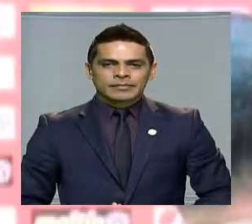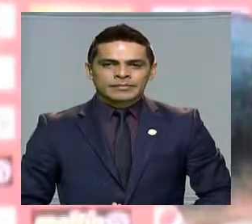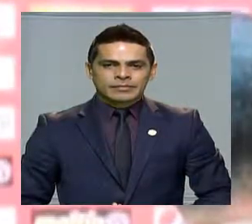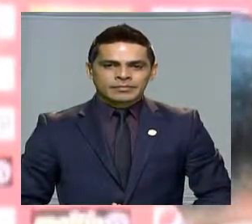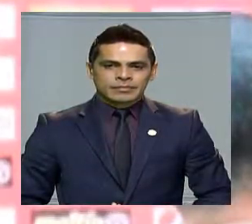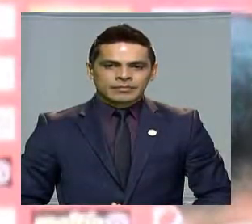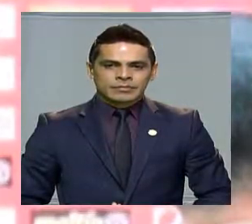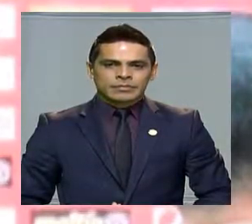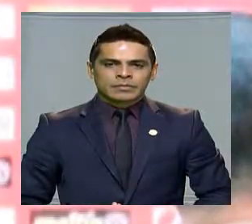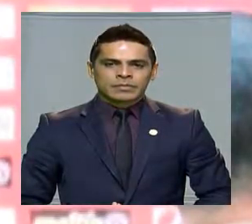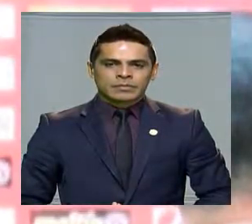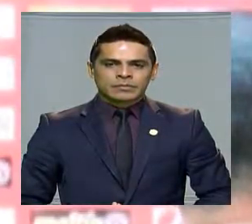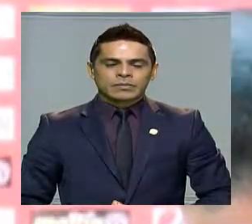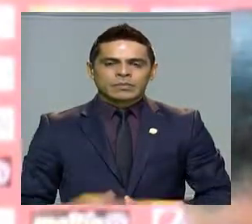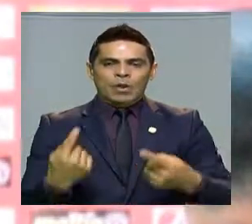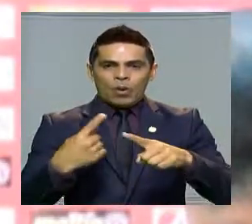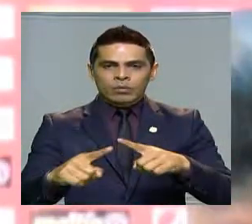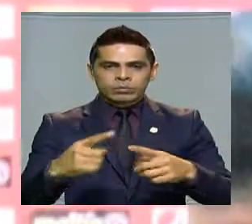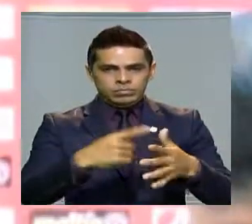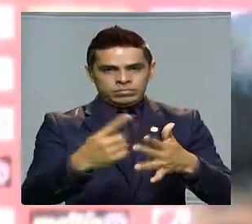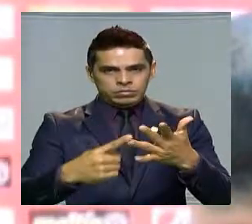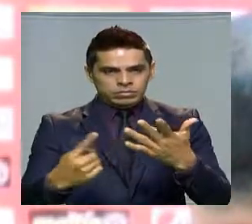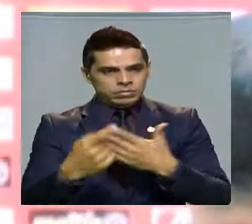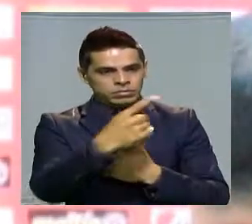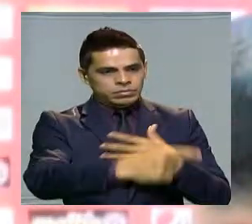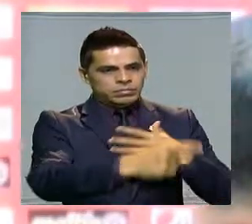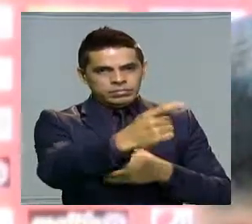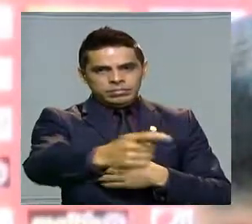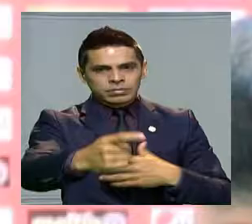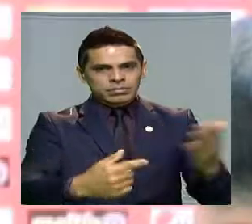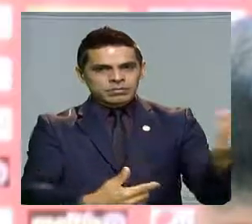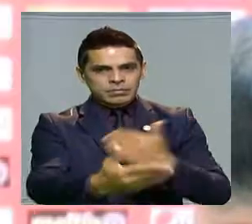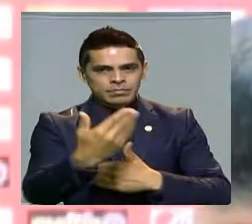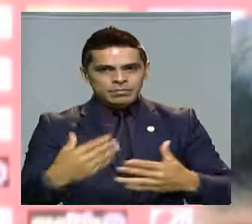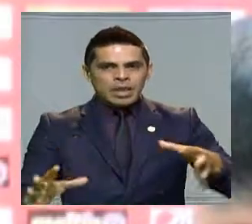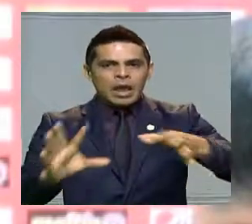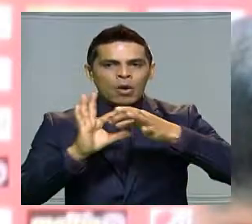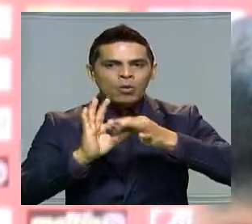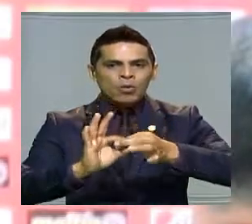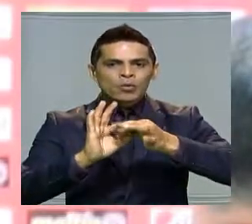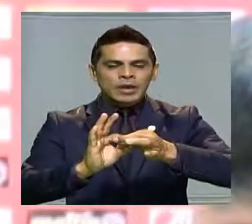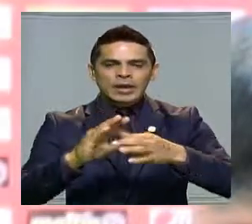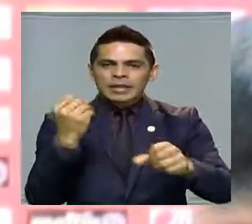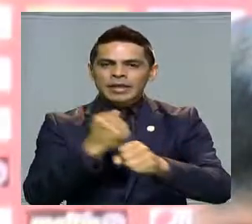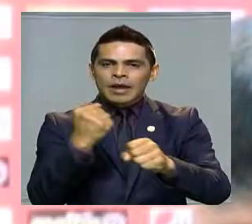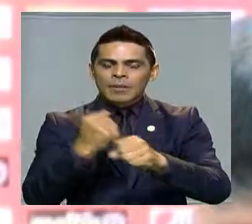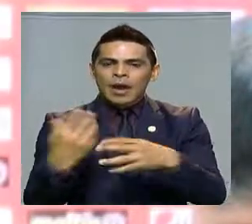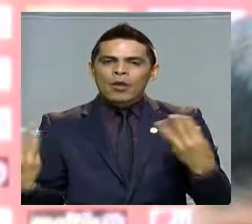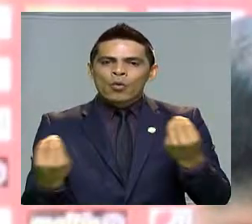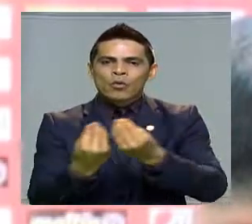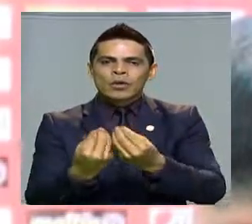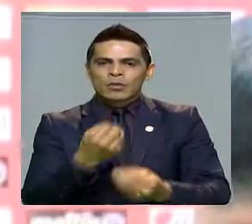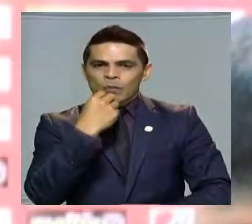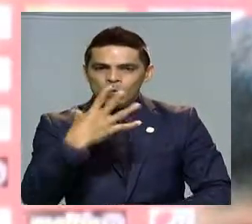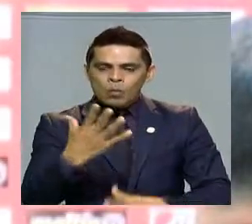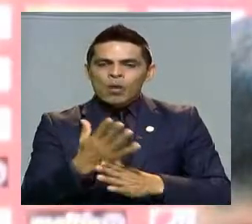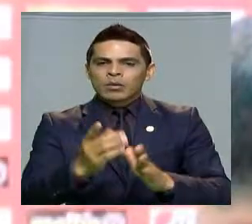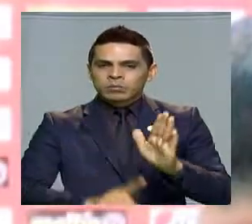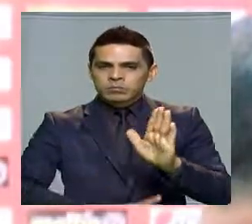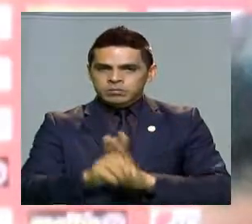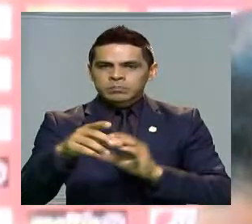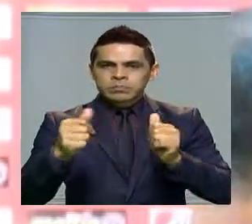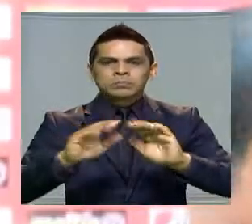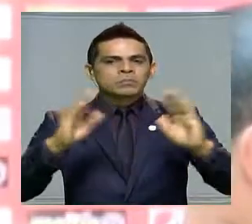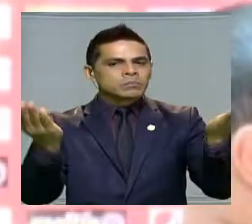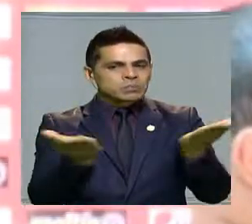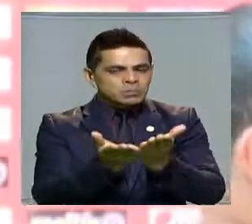Traer las piezas otra vez a colación, unirlas y que trabajen en conjunto. Darles la posibilidad de un buen escenario, un escenario cómodo y